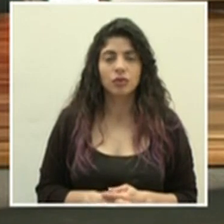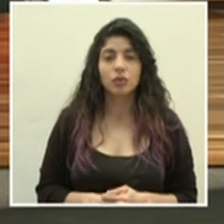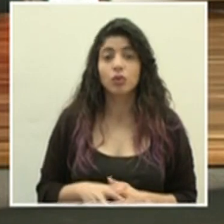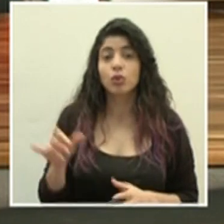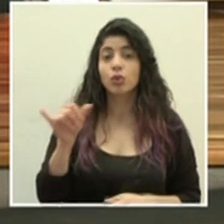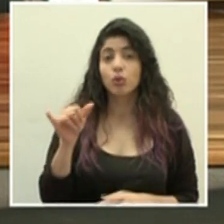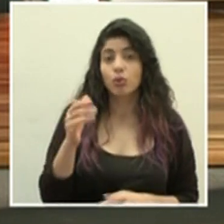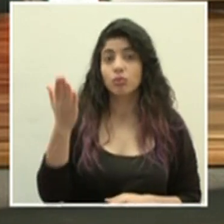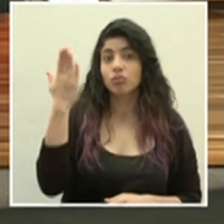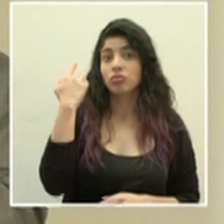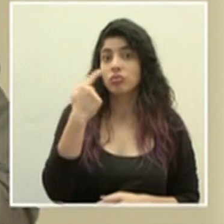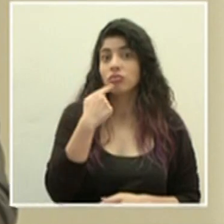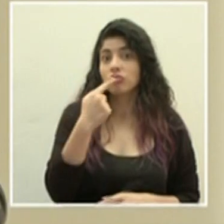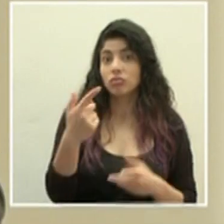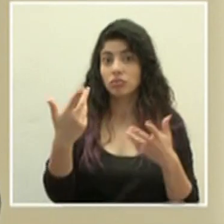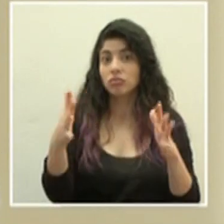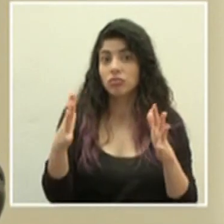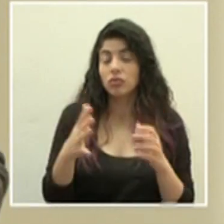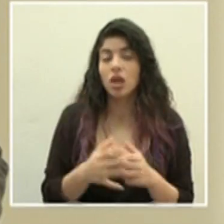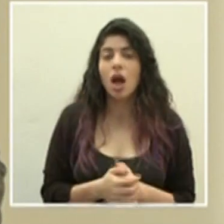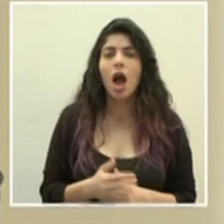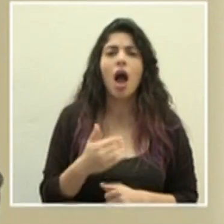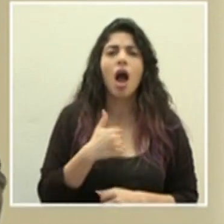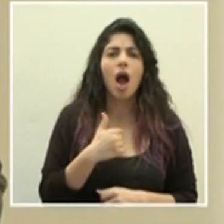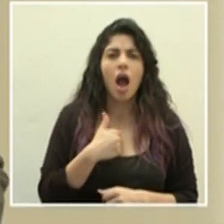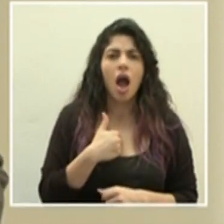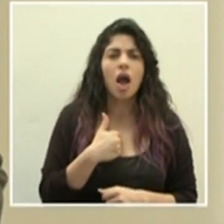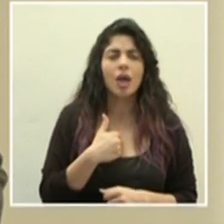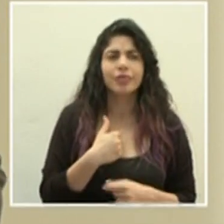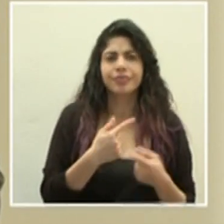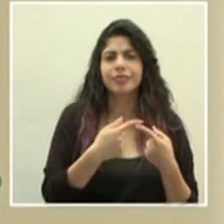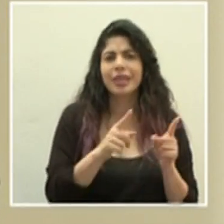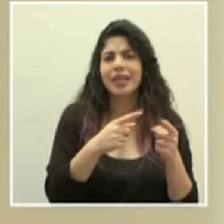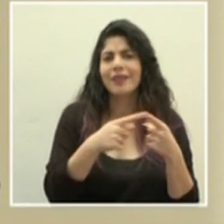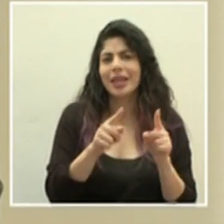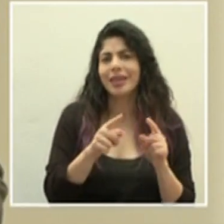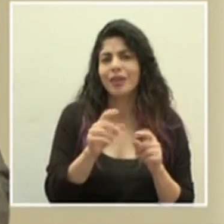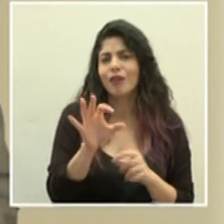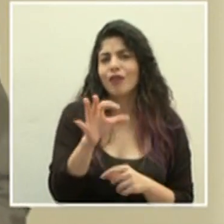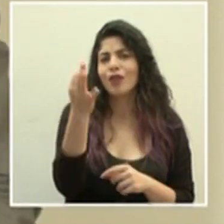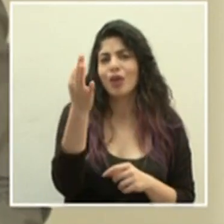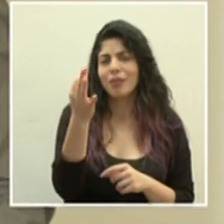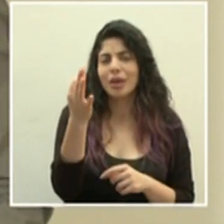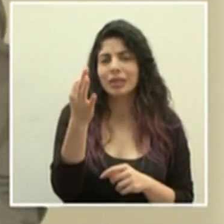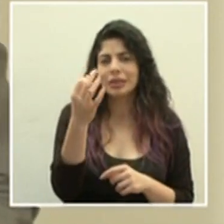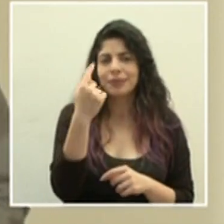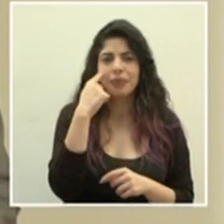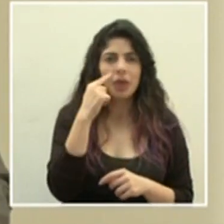Como lo mencioné antes, existen varias modalidades para